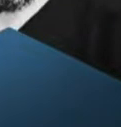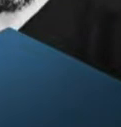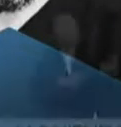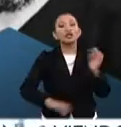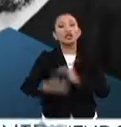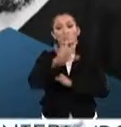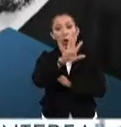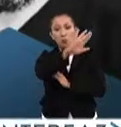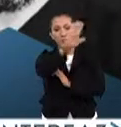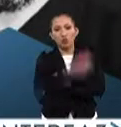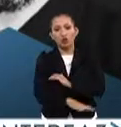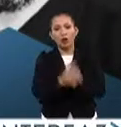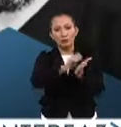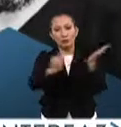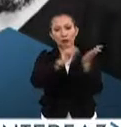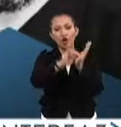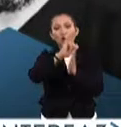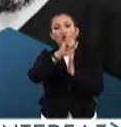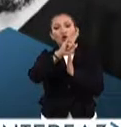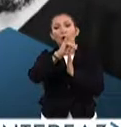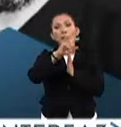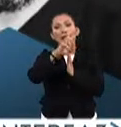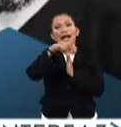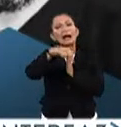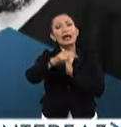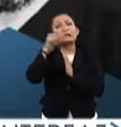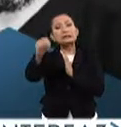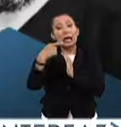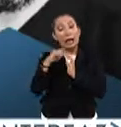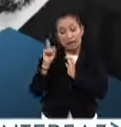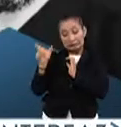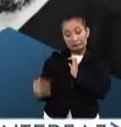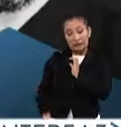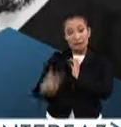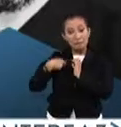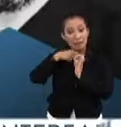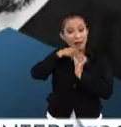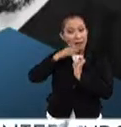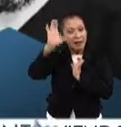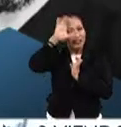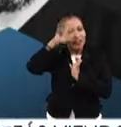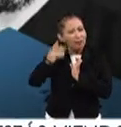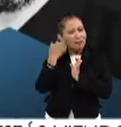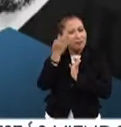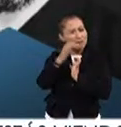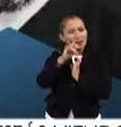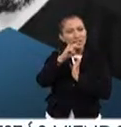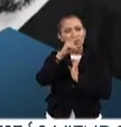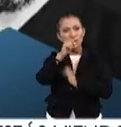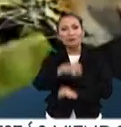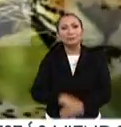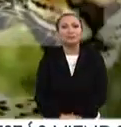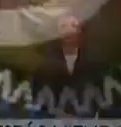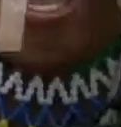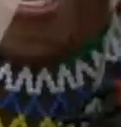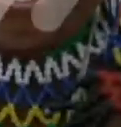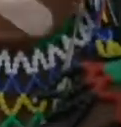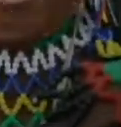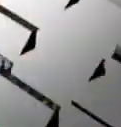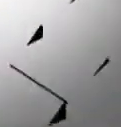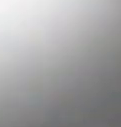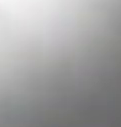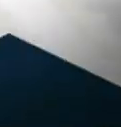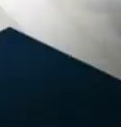En 1905 murió el escritor Julio Verne, considerado como el padre de la ciencia ficción.